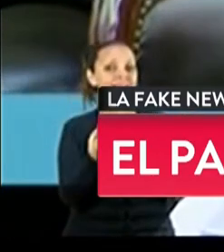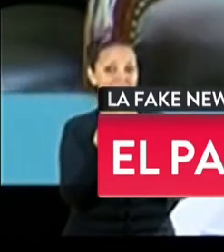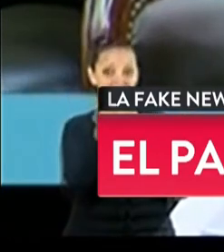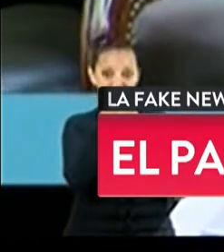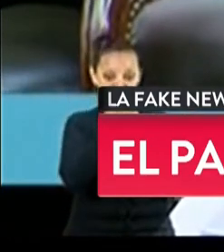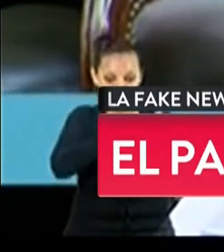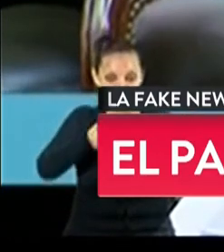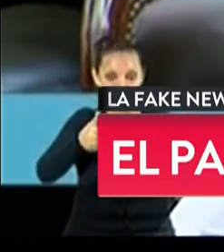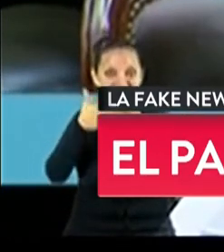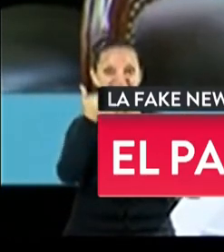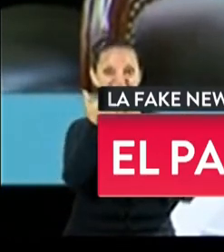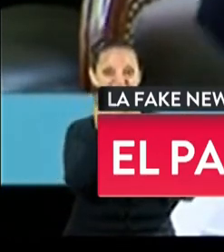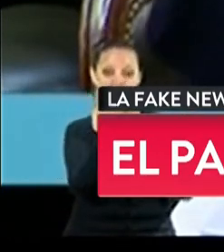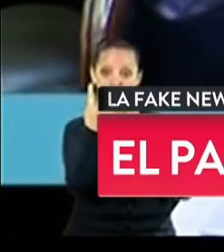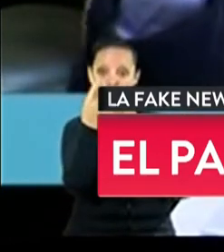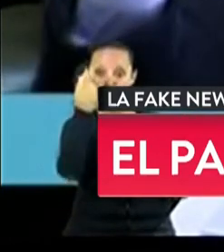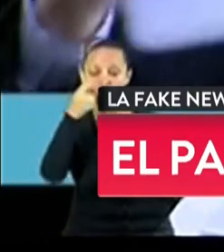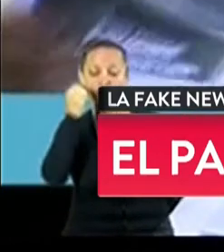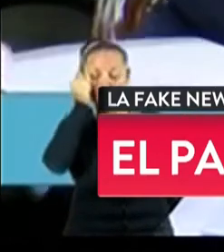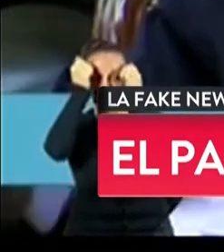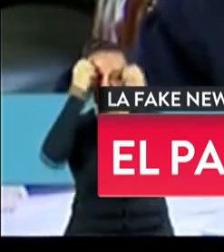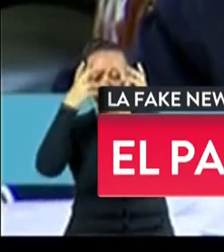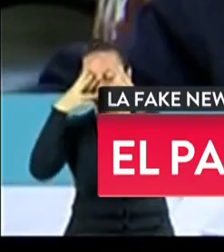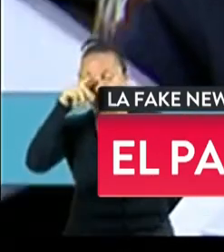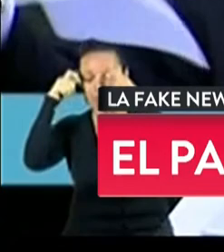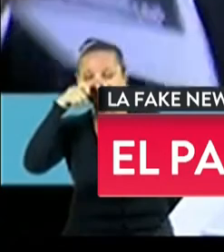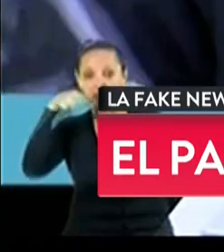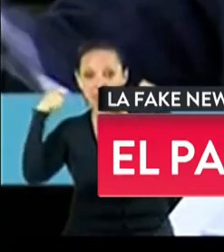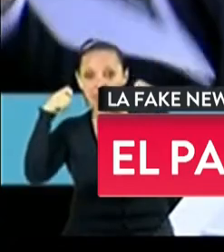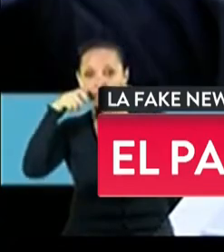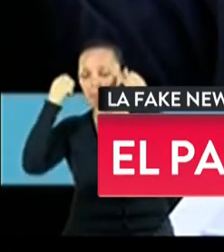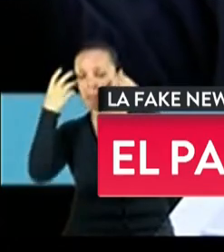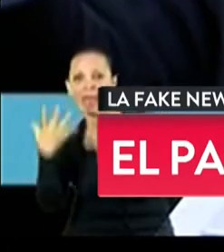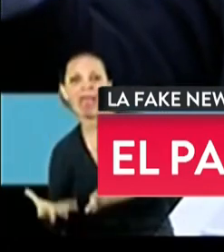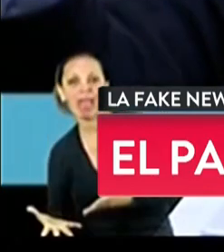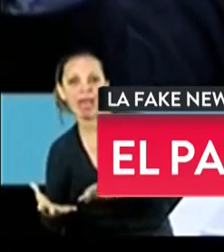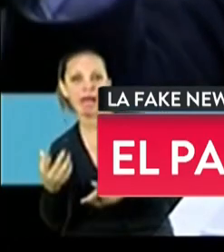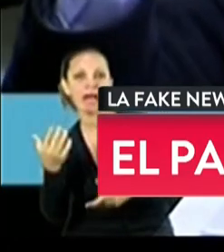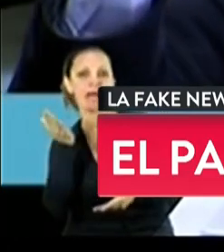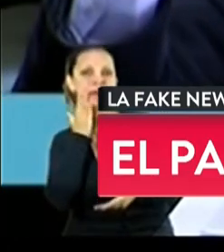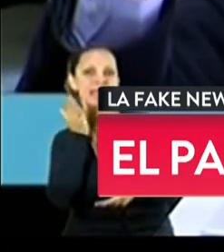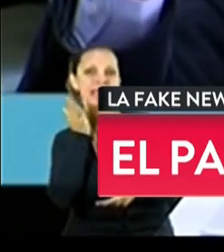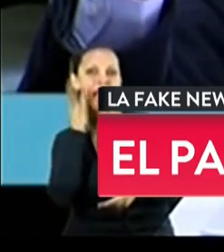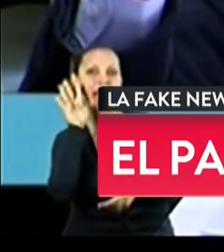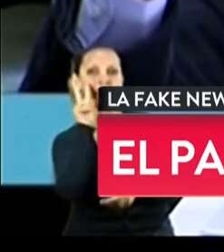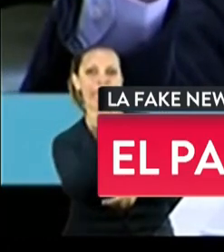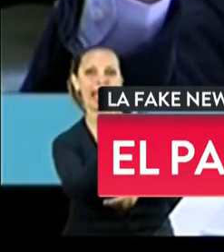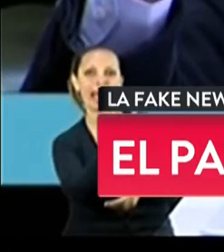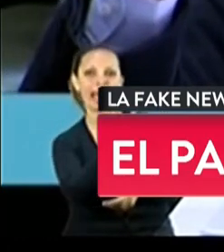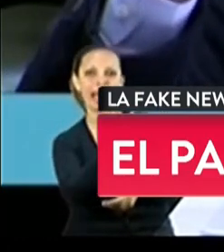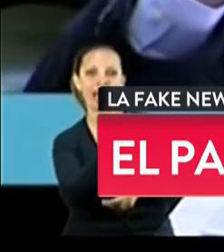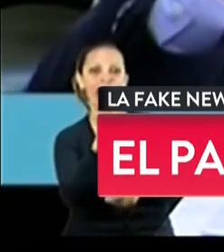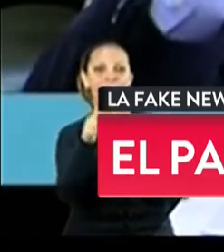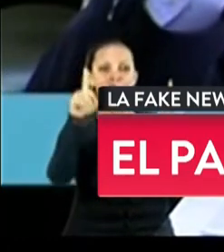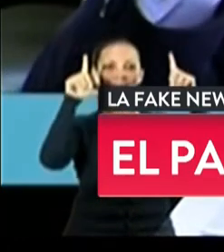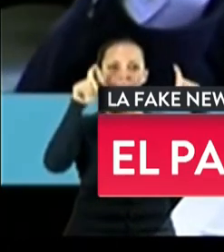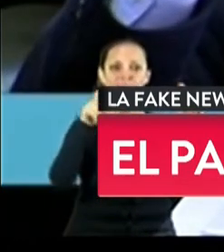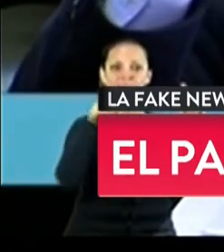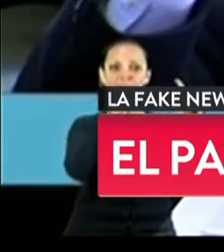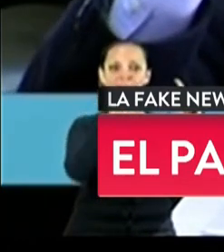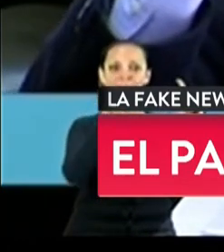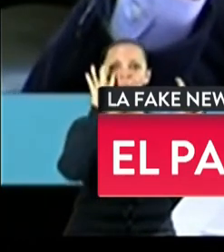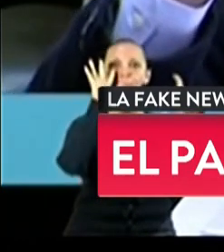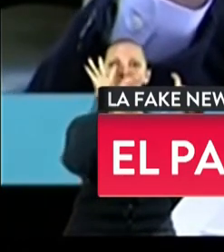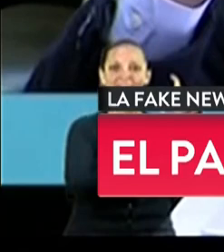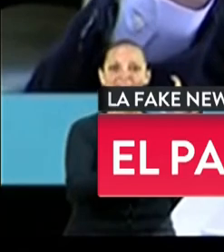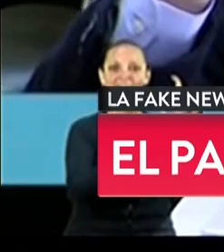rostro. Y aparece acá este señor que estaba provocando